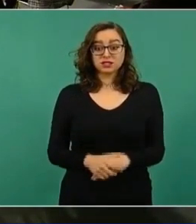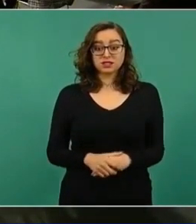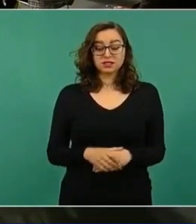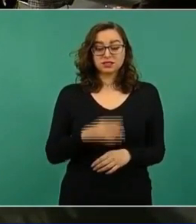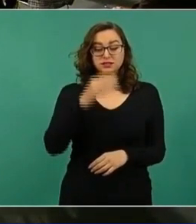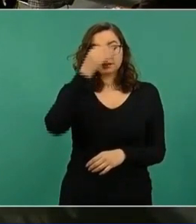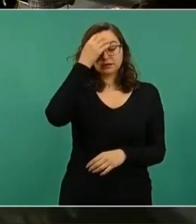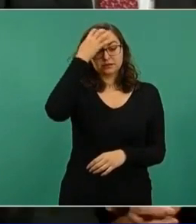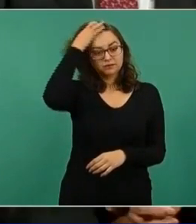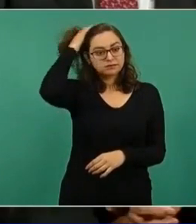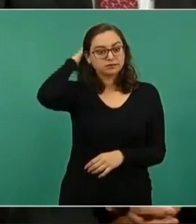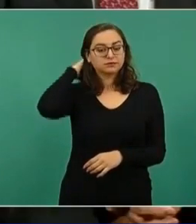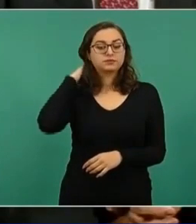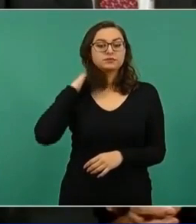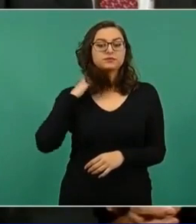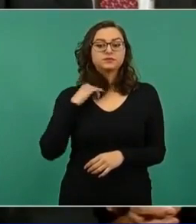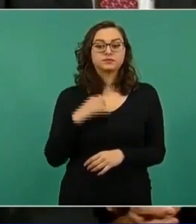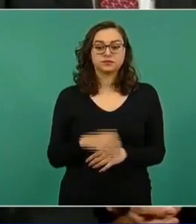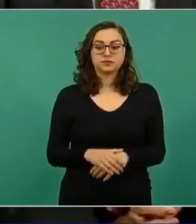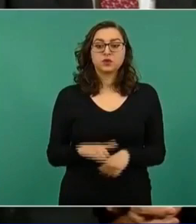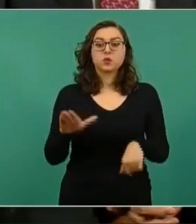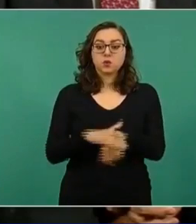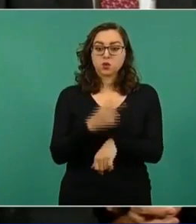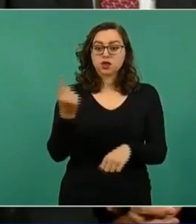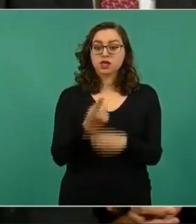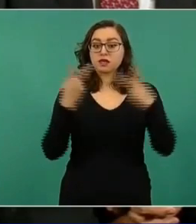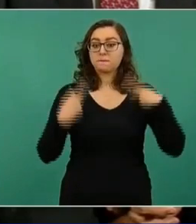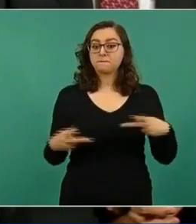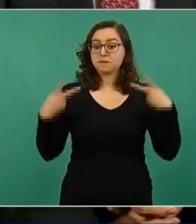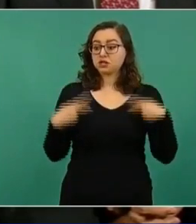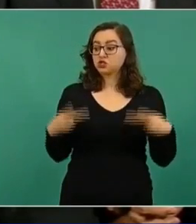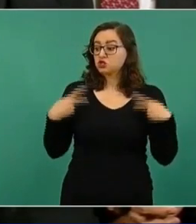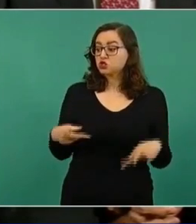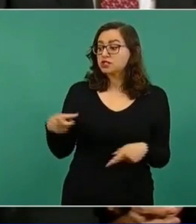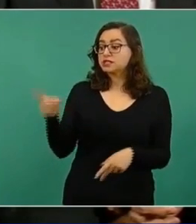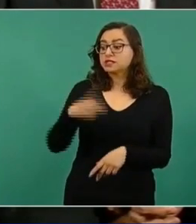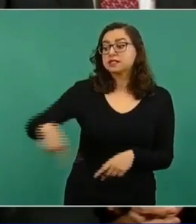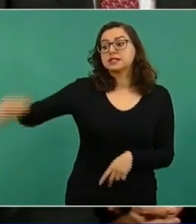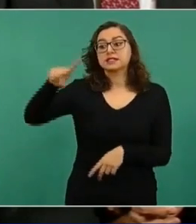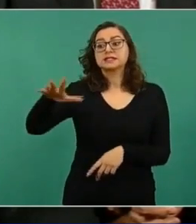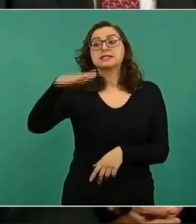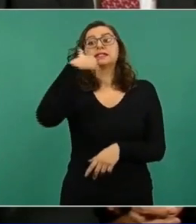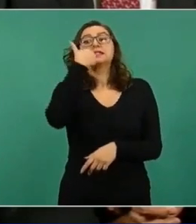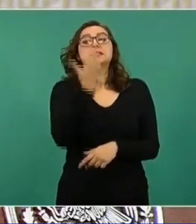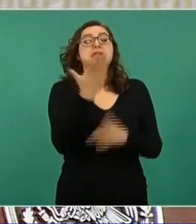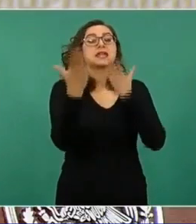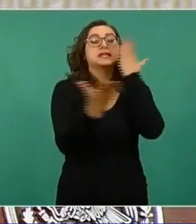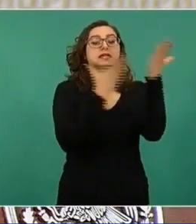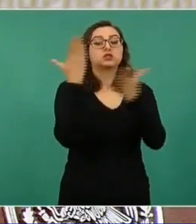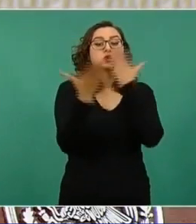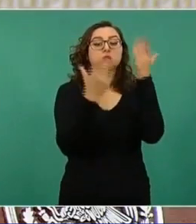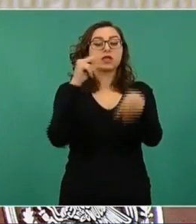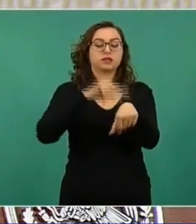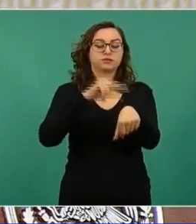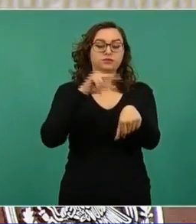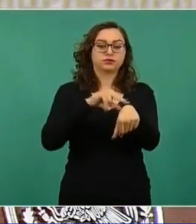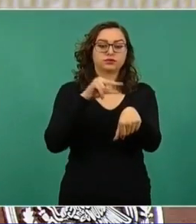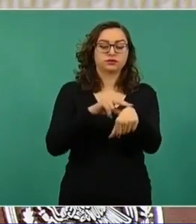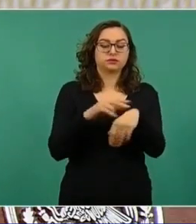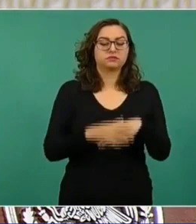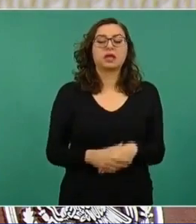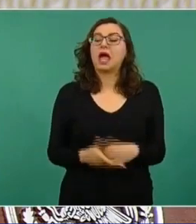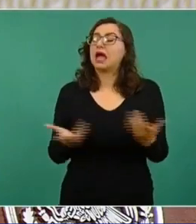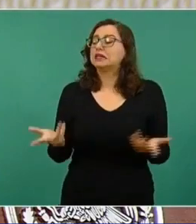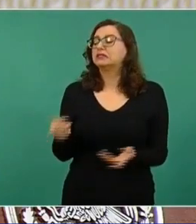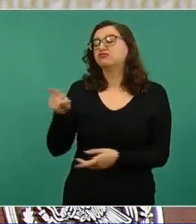porque se rechazaba a los que querían estudiar medicina con la mentira, con el pretexto de que no pasaban el